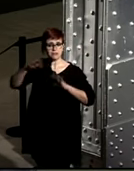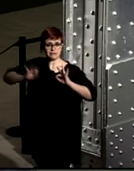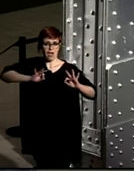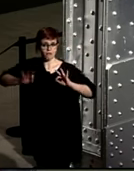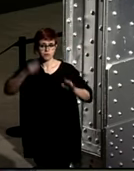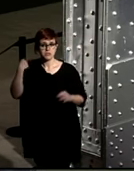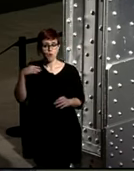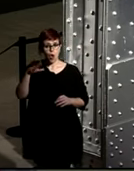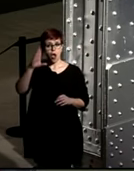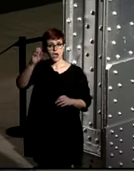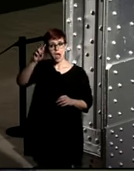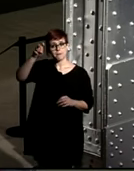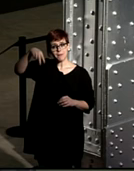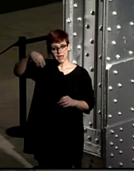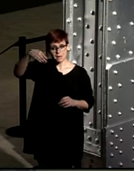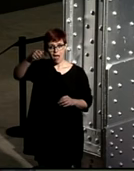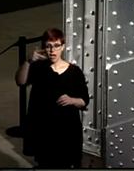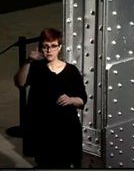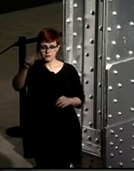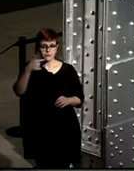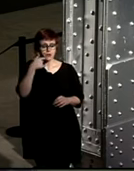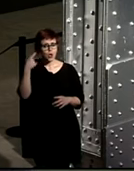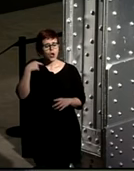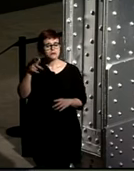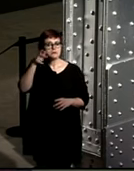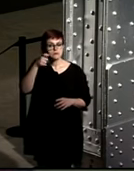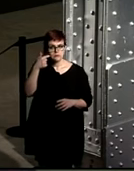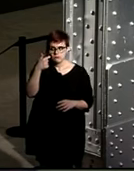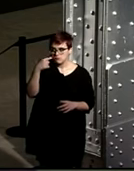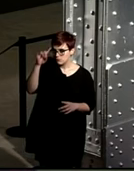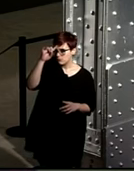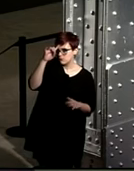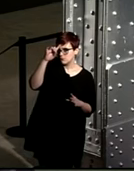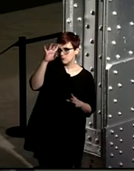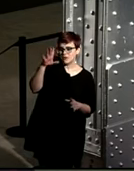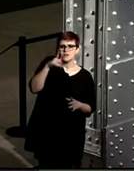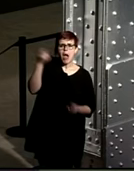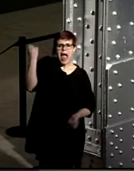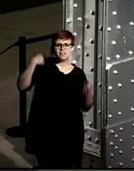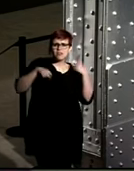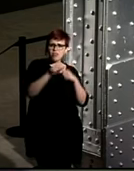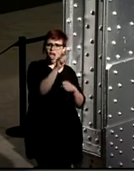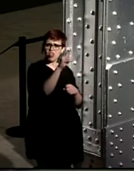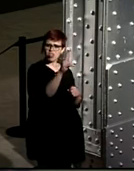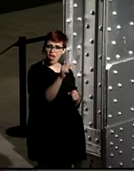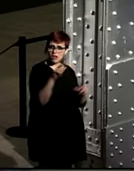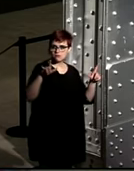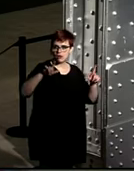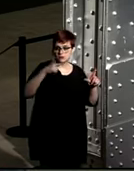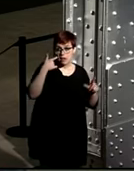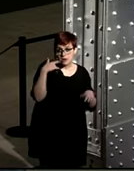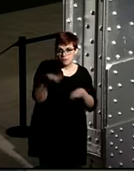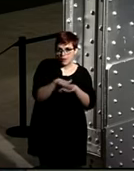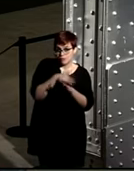Machi. Carmen Machi, yo cuando oigo, me saltan cuando digo, no, es actriz de Aida de televisión, digo, ha sido muy